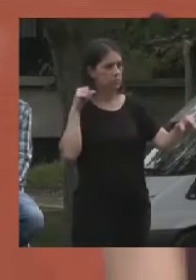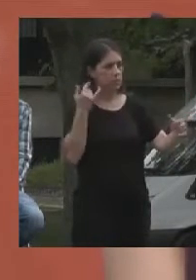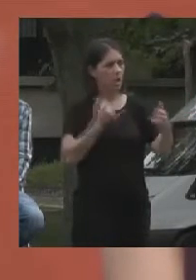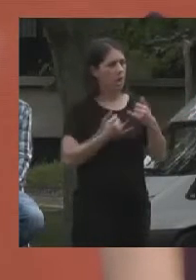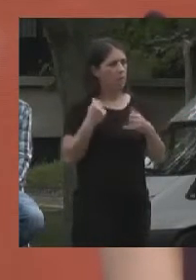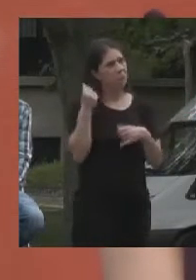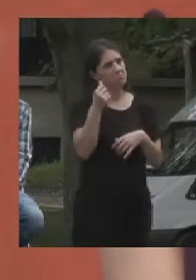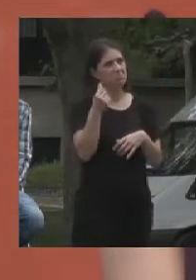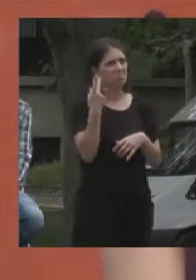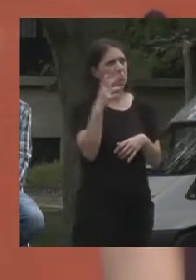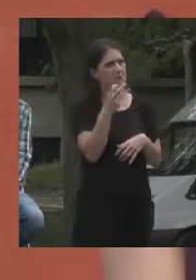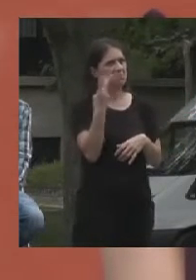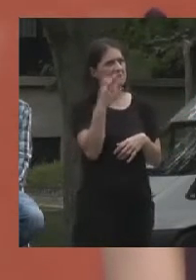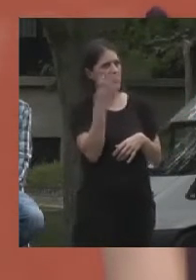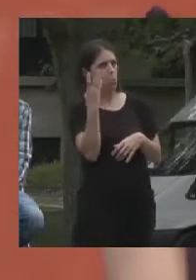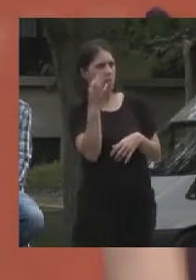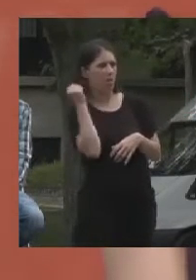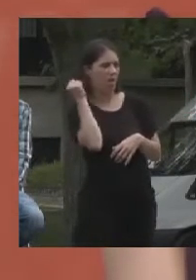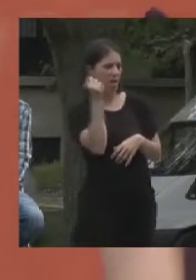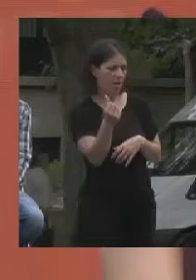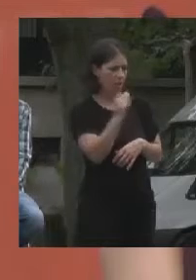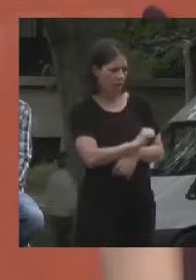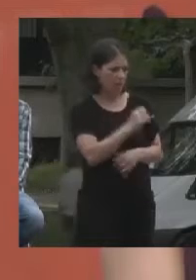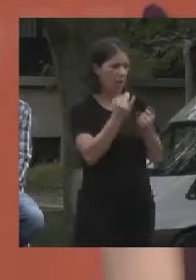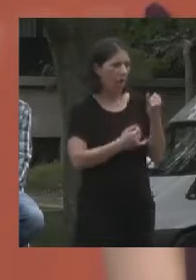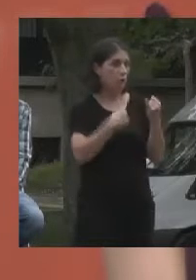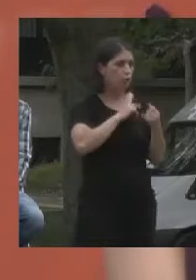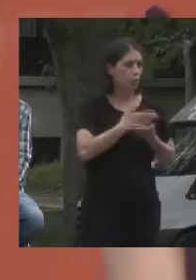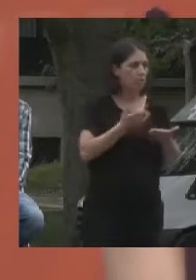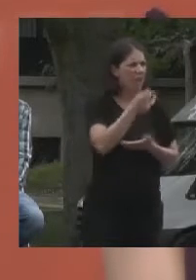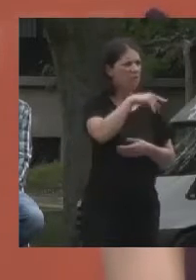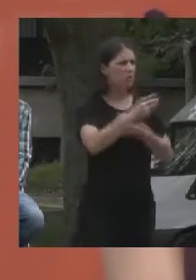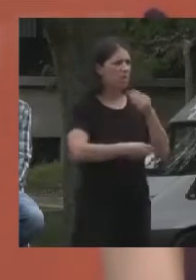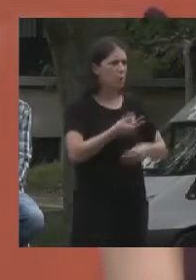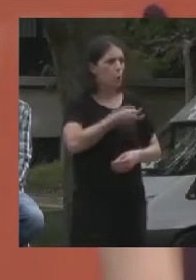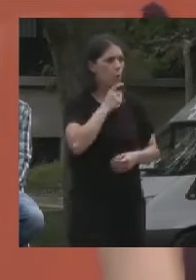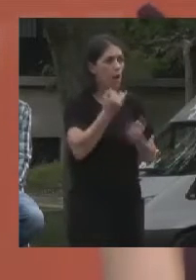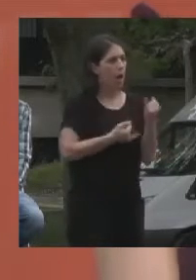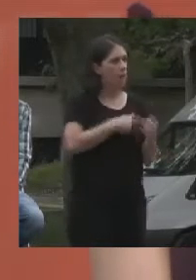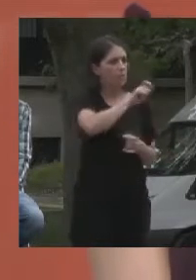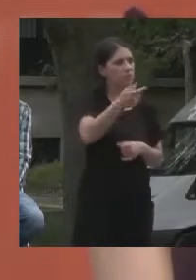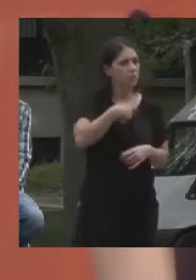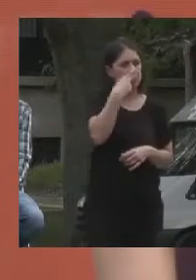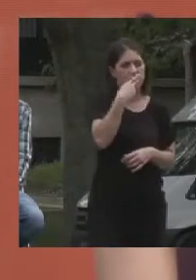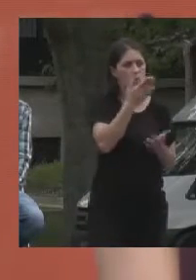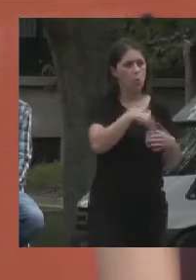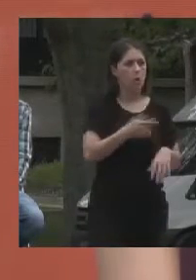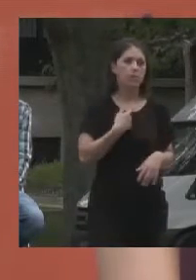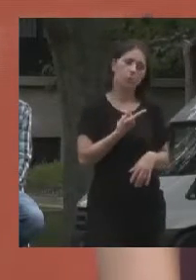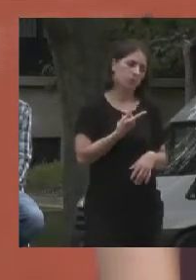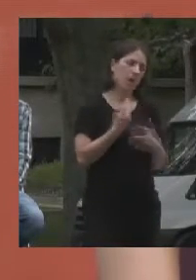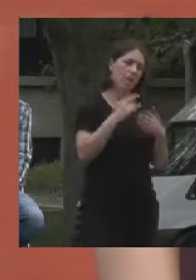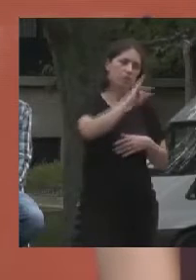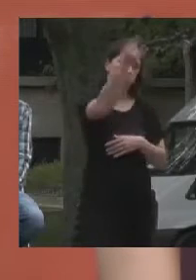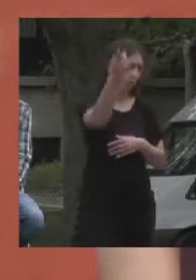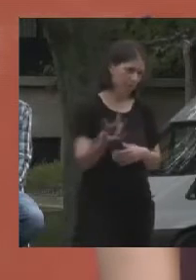durante os últimos 20, 30, 40 anos, con a confianza de todos nós, hai moita xente que non ten interés nesto. Así que doblemente